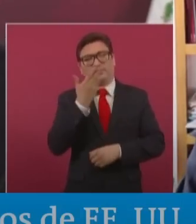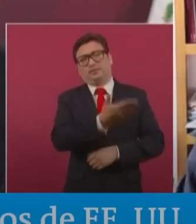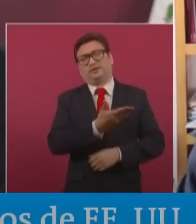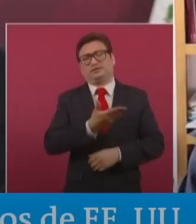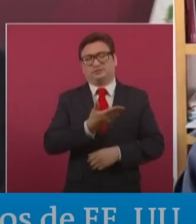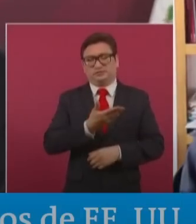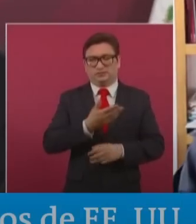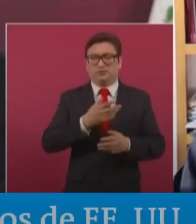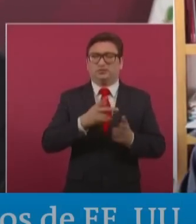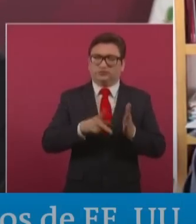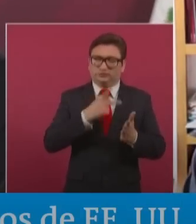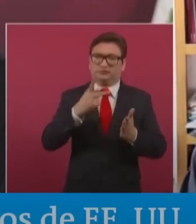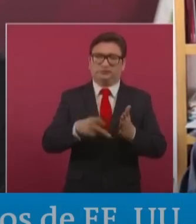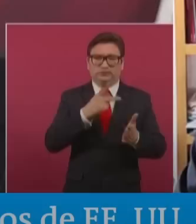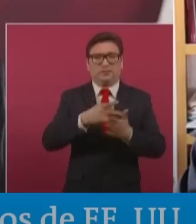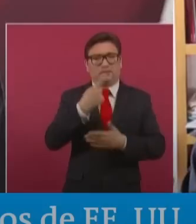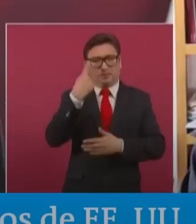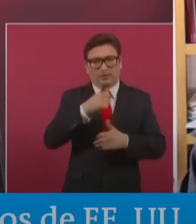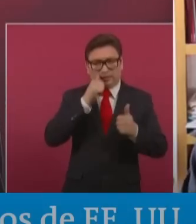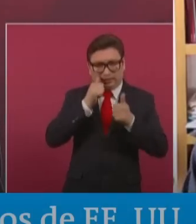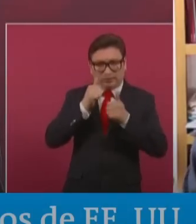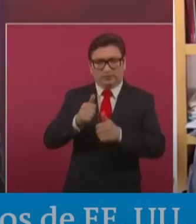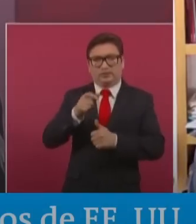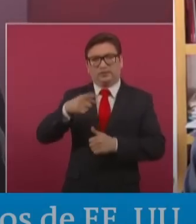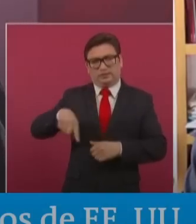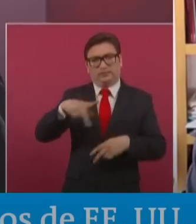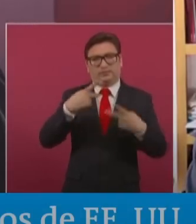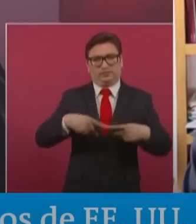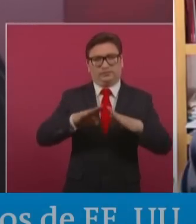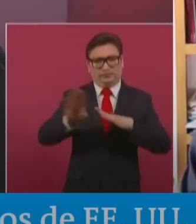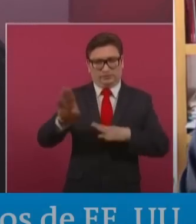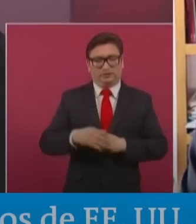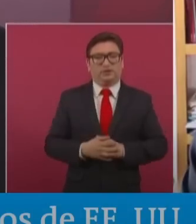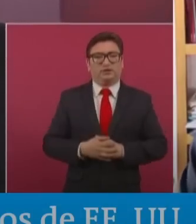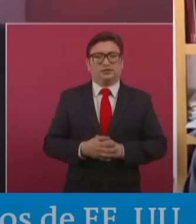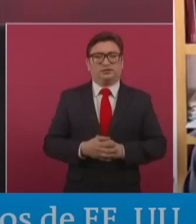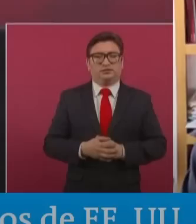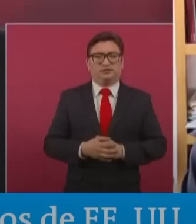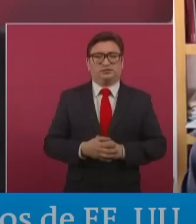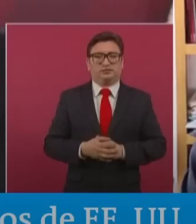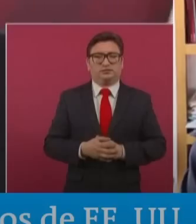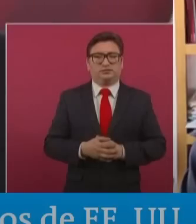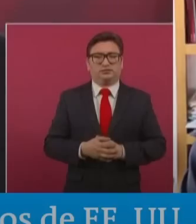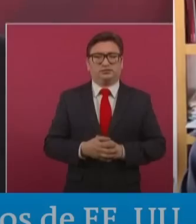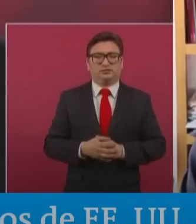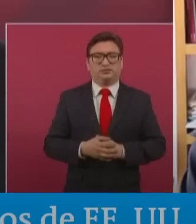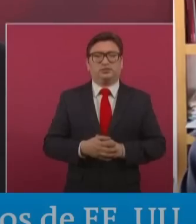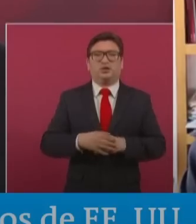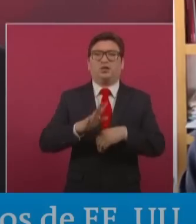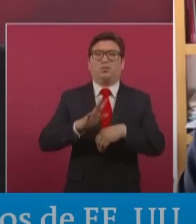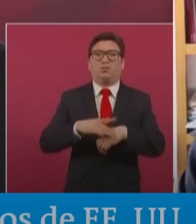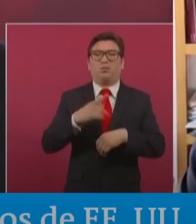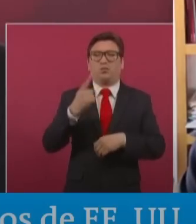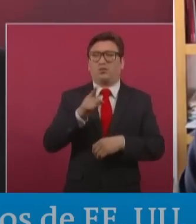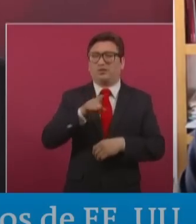más peligros, a más riesgos y a más abusos, como acabamos de ver esta semana con